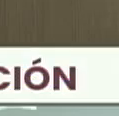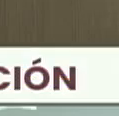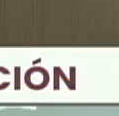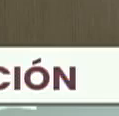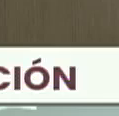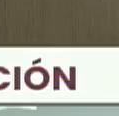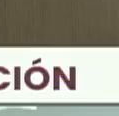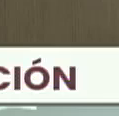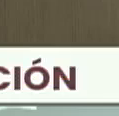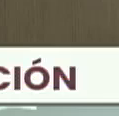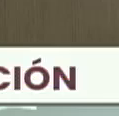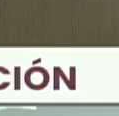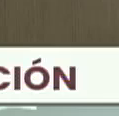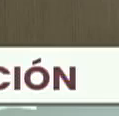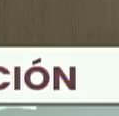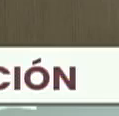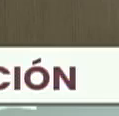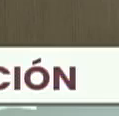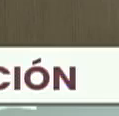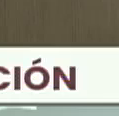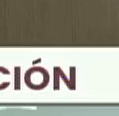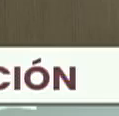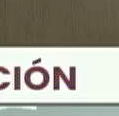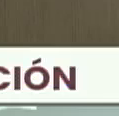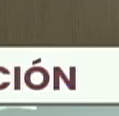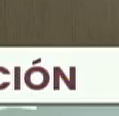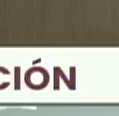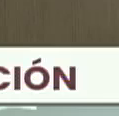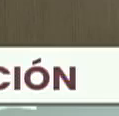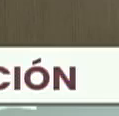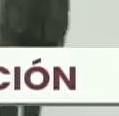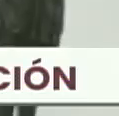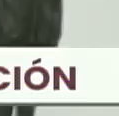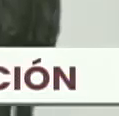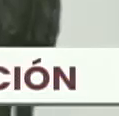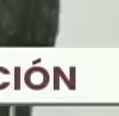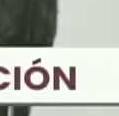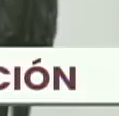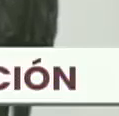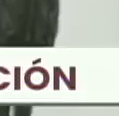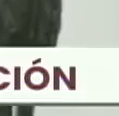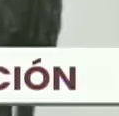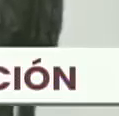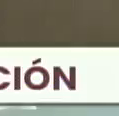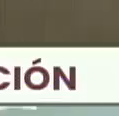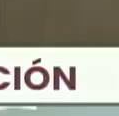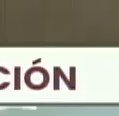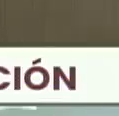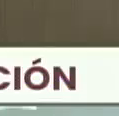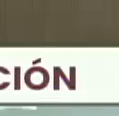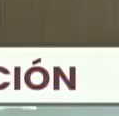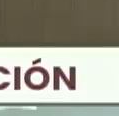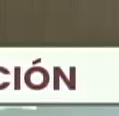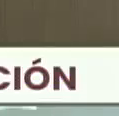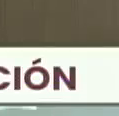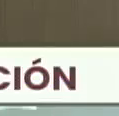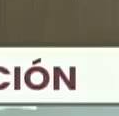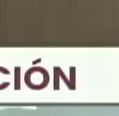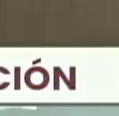seguridad ciudadana el almirante jefe remedio ceballos de igual manera el ministro al poder para poder popular para la salud carlos